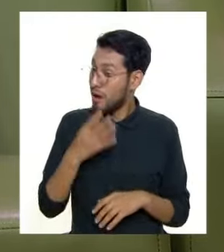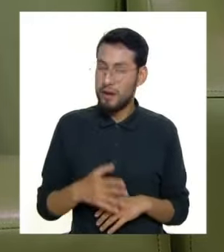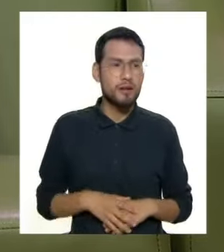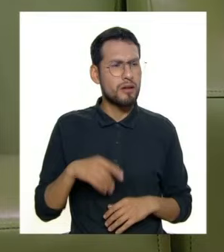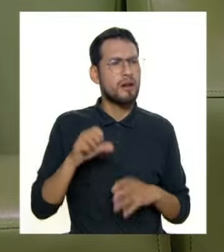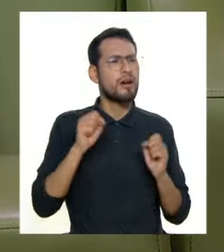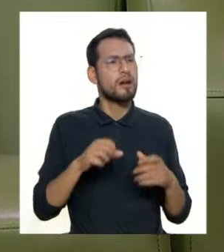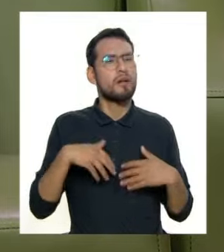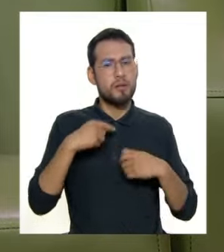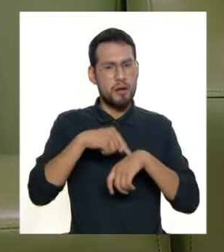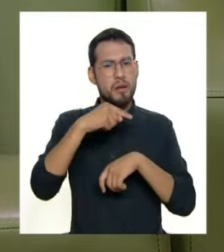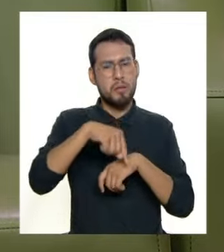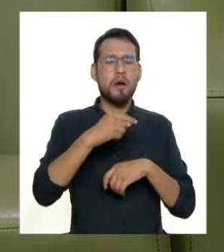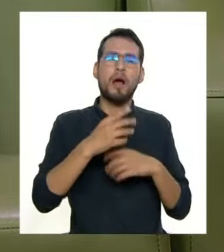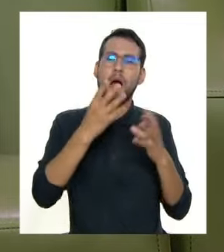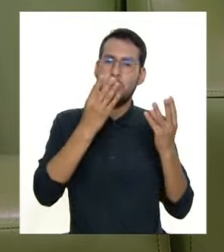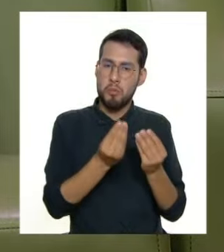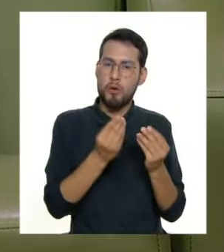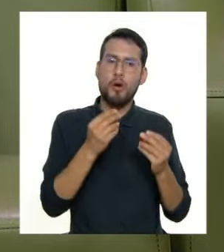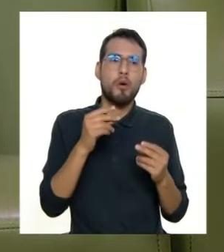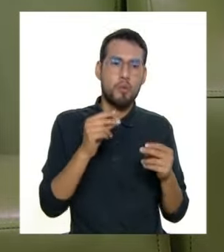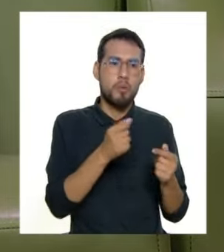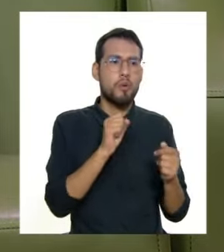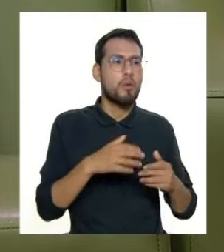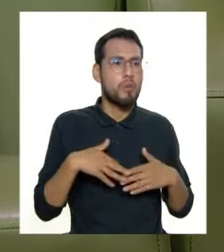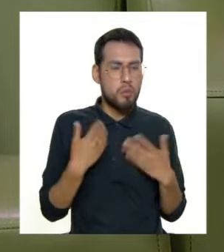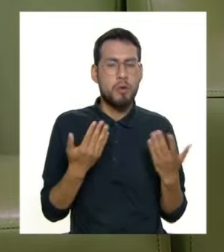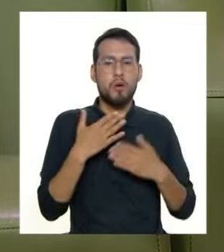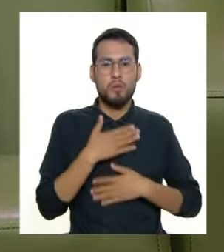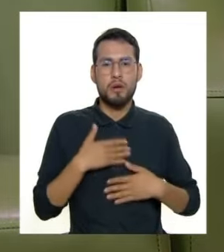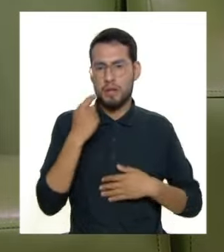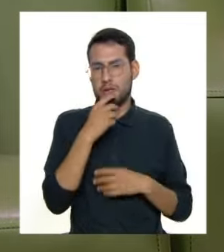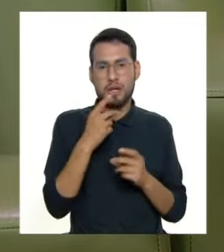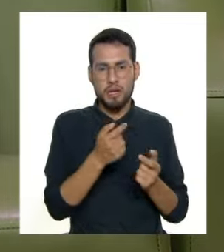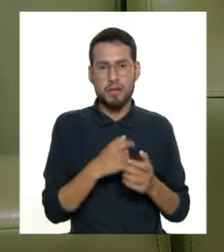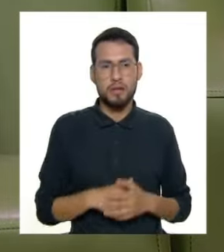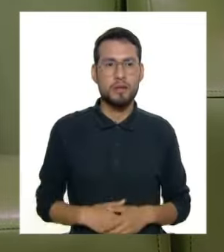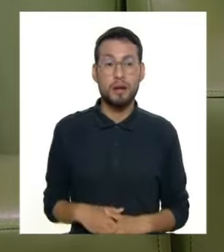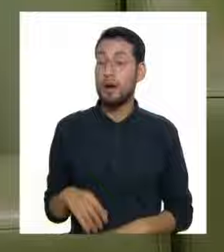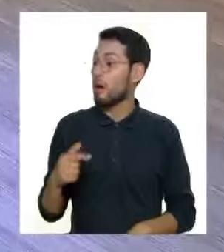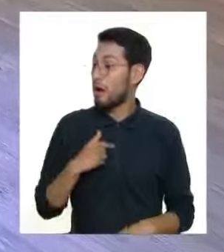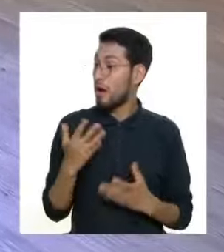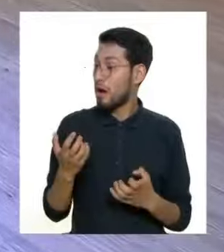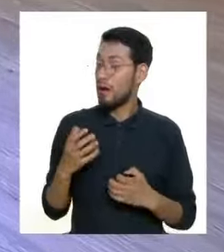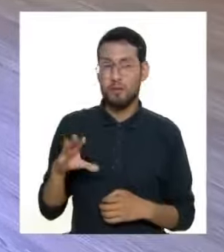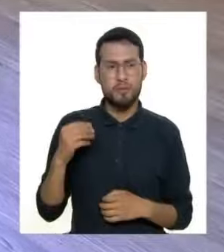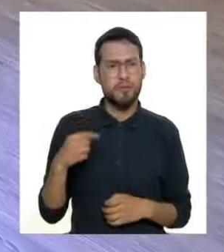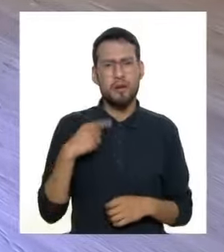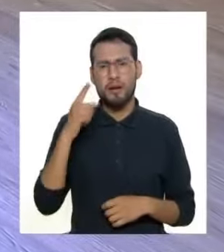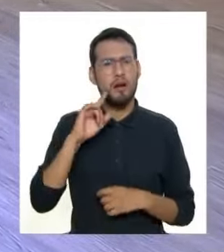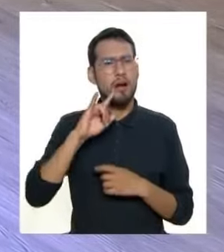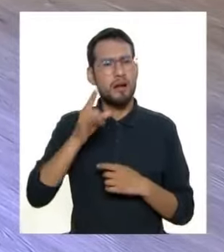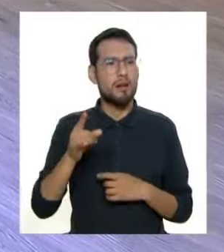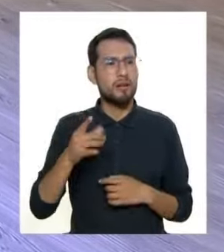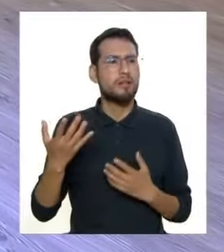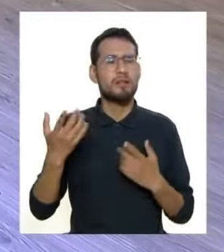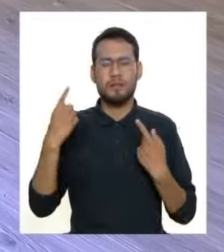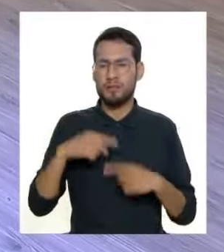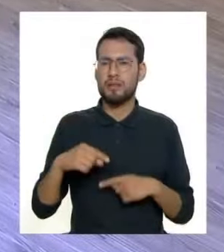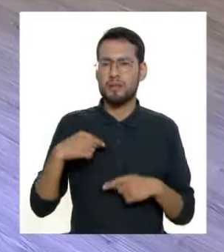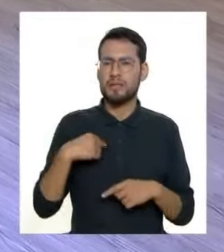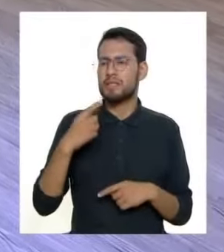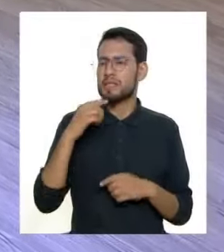uno. Entonces, eso hace que el tiempo de espera sea mucho más reducido y puedas tener o disfrutar tus dientes más pronto, ¿no? Yo quiero uno porque solamente perdí una muela por una